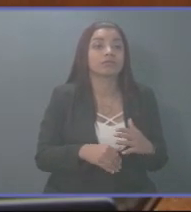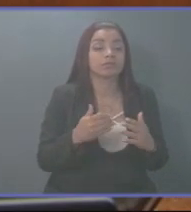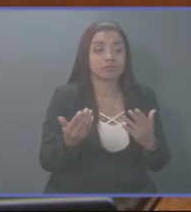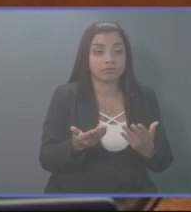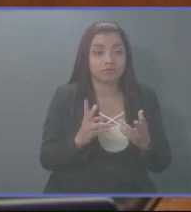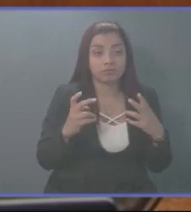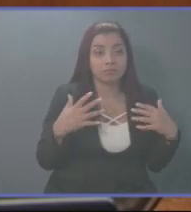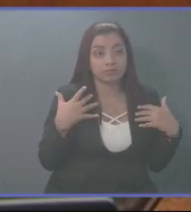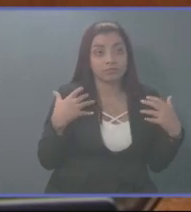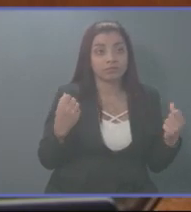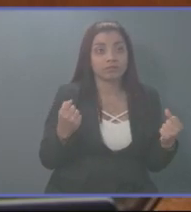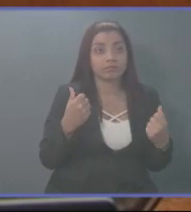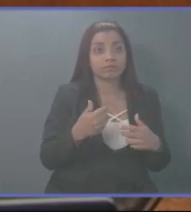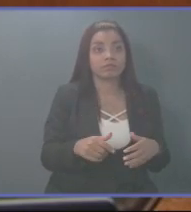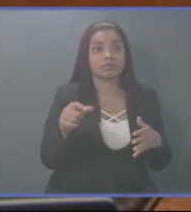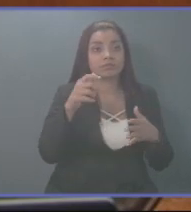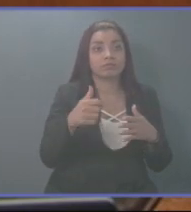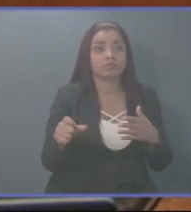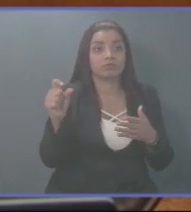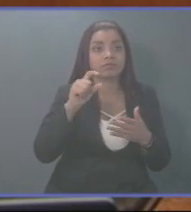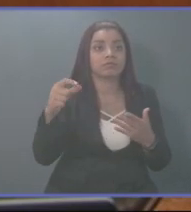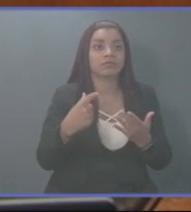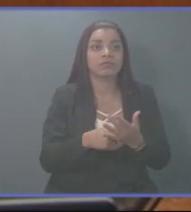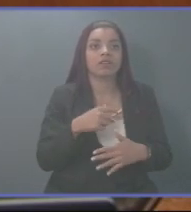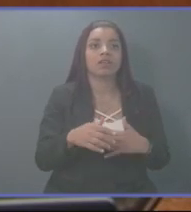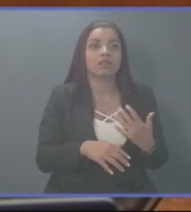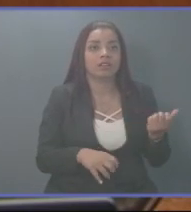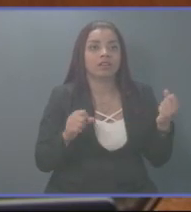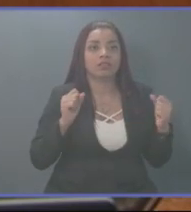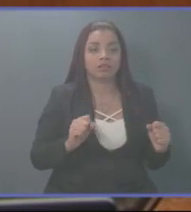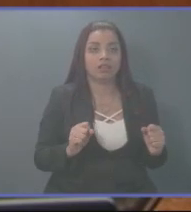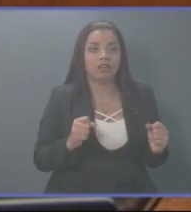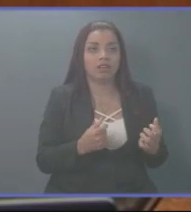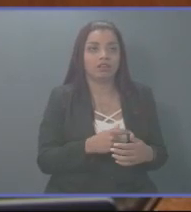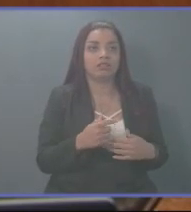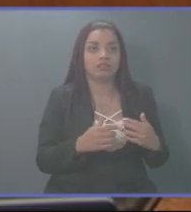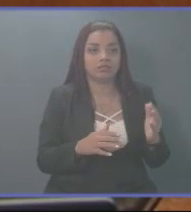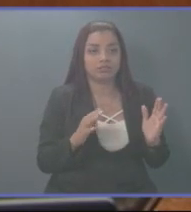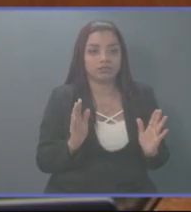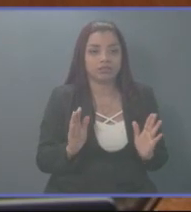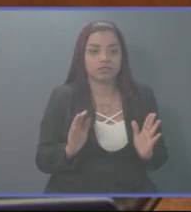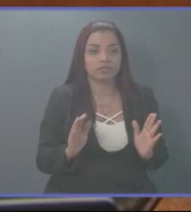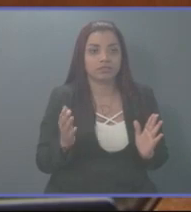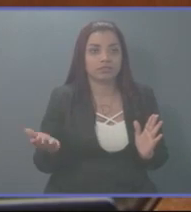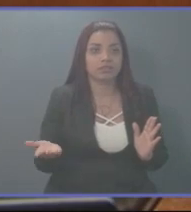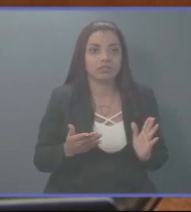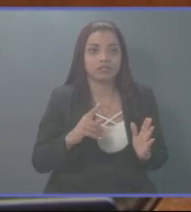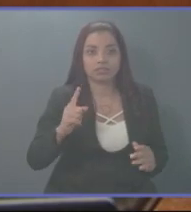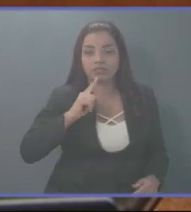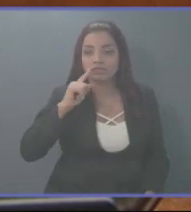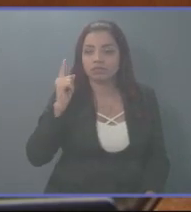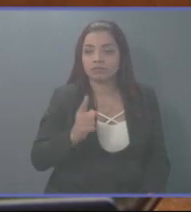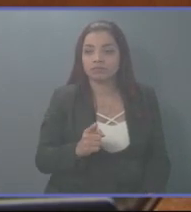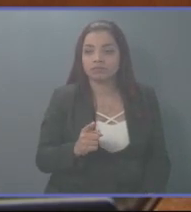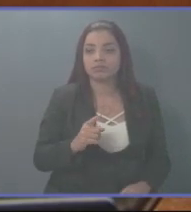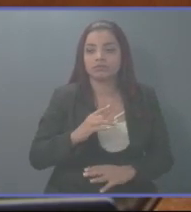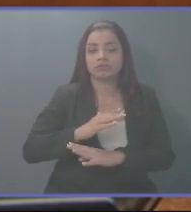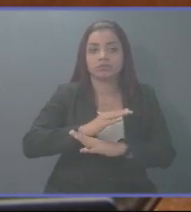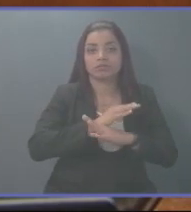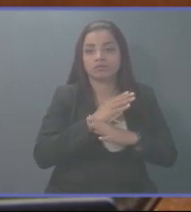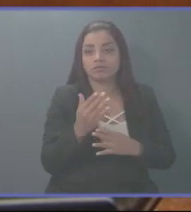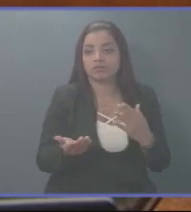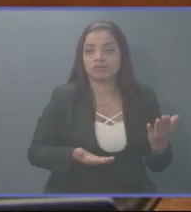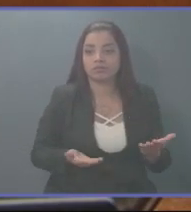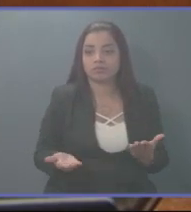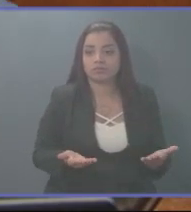de salud e instituciones hospitalarias públicas del territorio nacional tienen la obligación de prestar servicios de salud